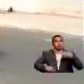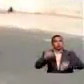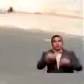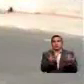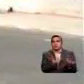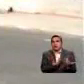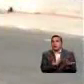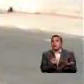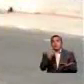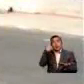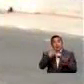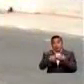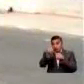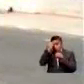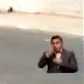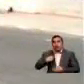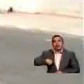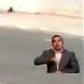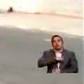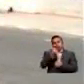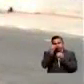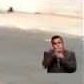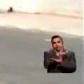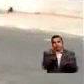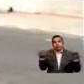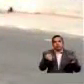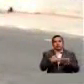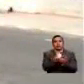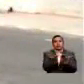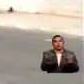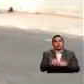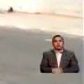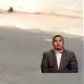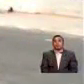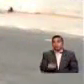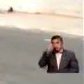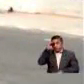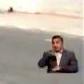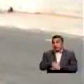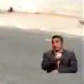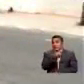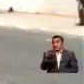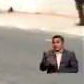Nacional de Justicia para llevarles más información en nuestra emisión estelar de El Noticiero. Buenas tardes.